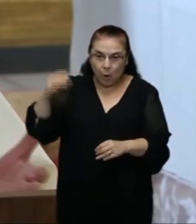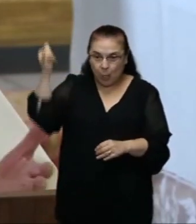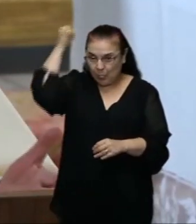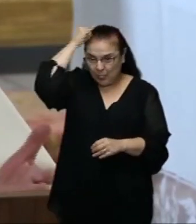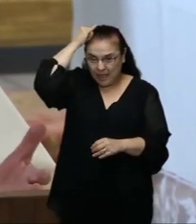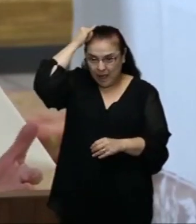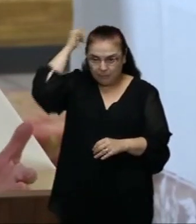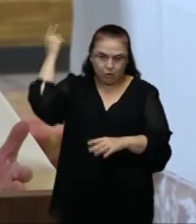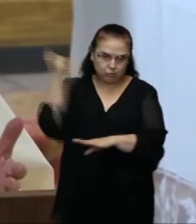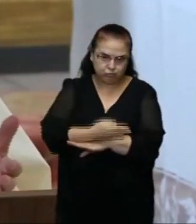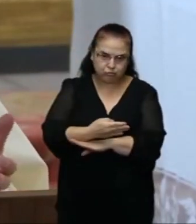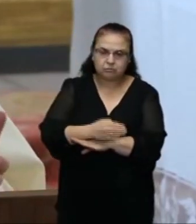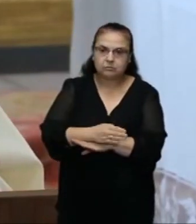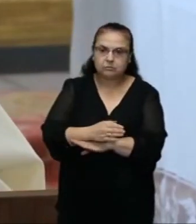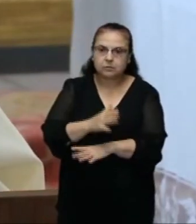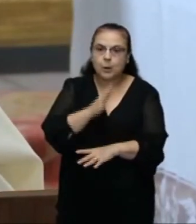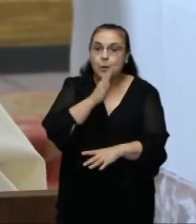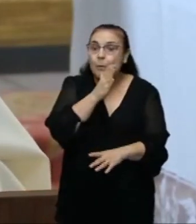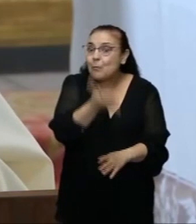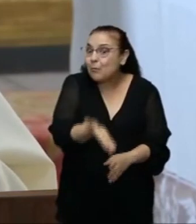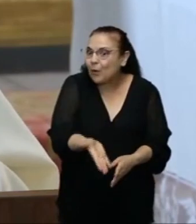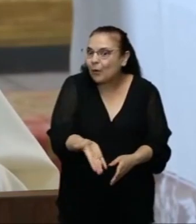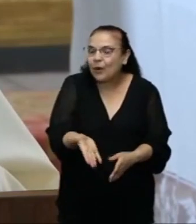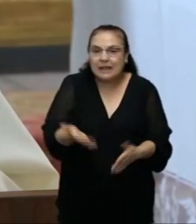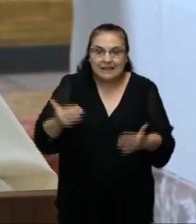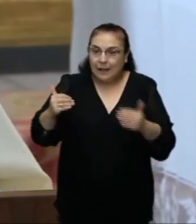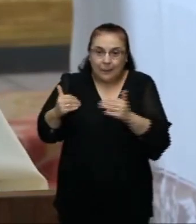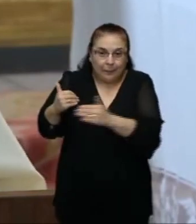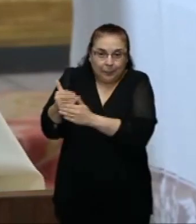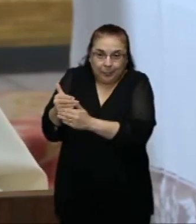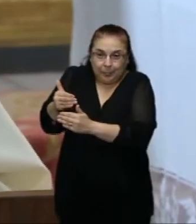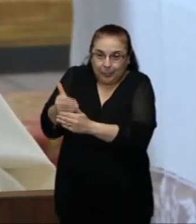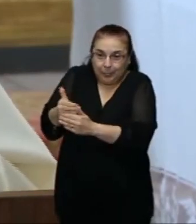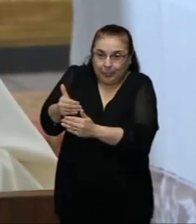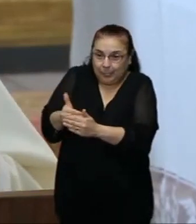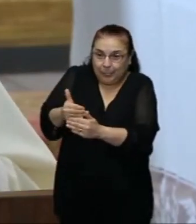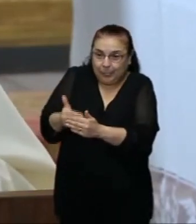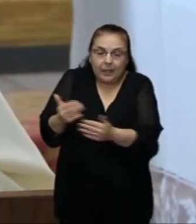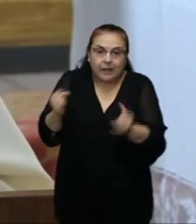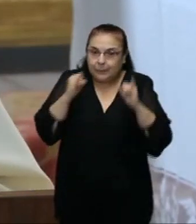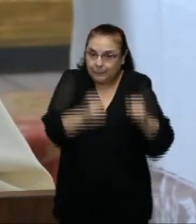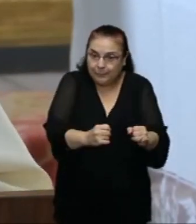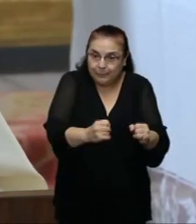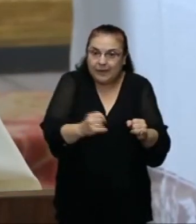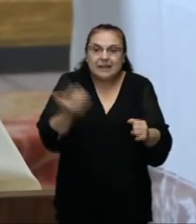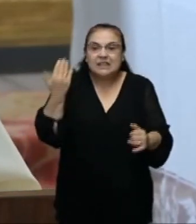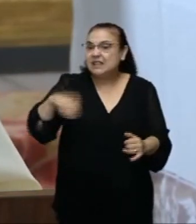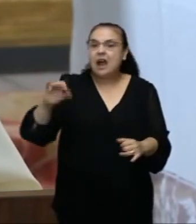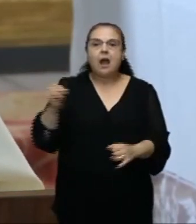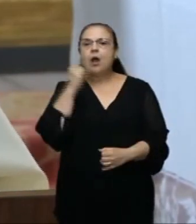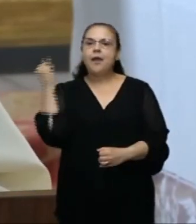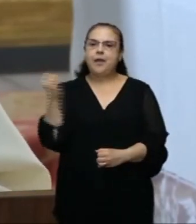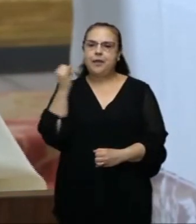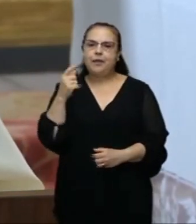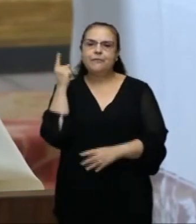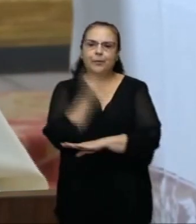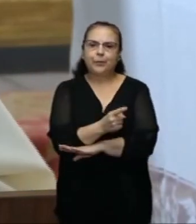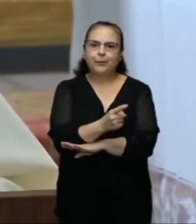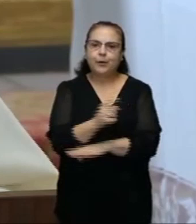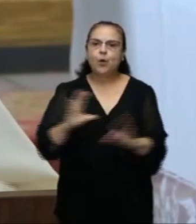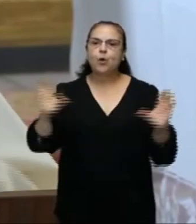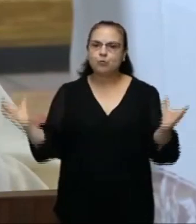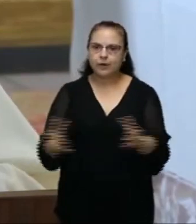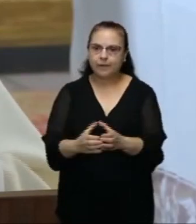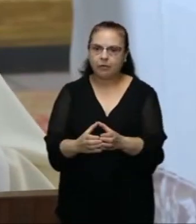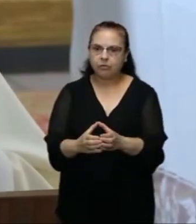claro, se acaba de llegar y ya se le nombra jefe, se le nombra dirigente de una